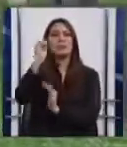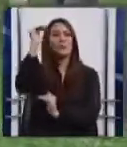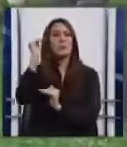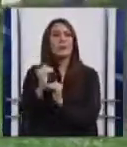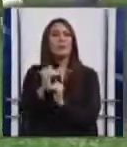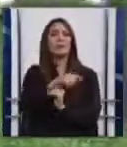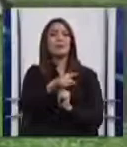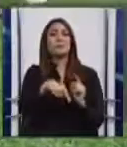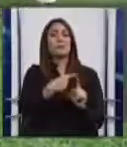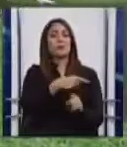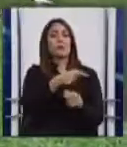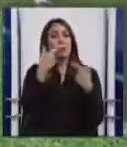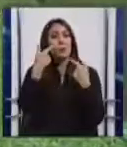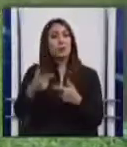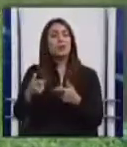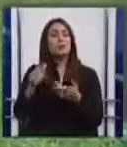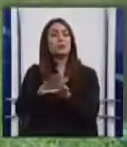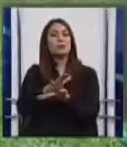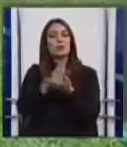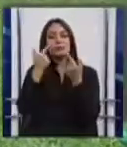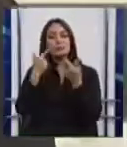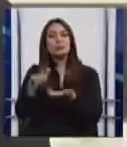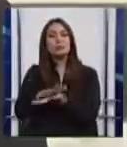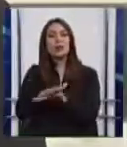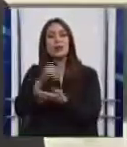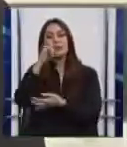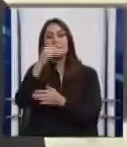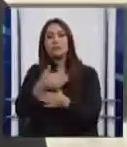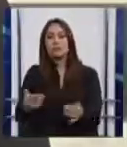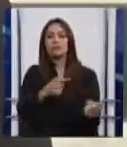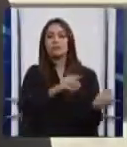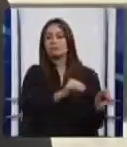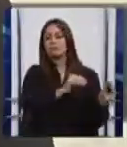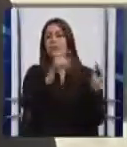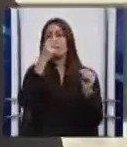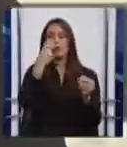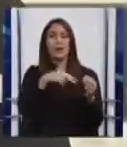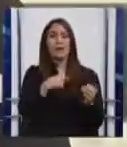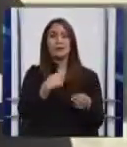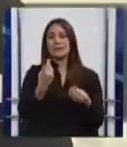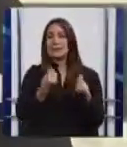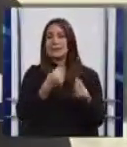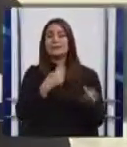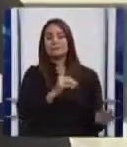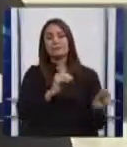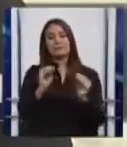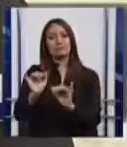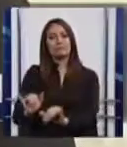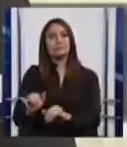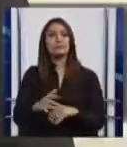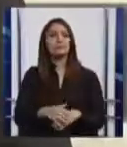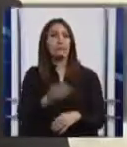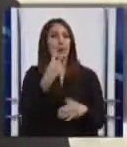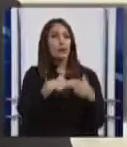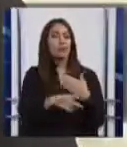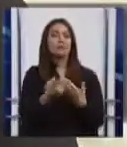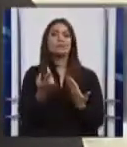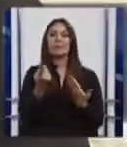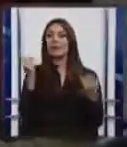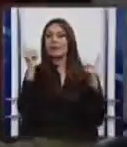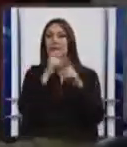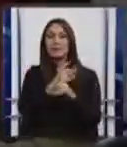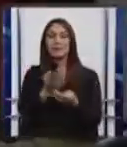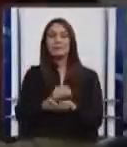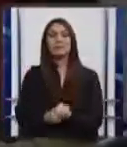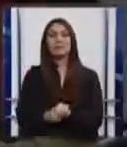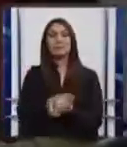de los hijos en modernizados centros de desarrollo infantil. No se puede conseguir trabajo tan fácilmente. ¿Es peor con los hijos? Peor con los hijos.